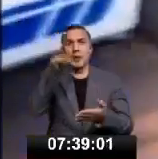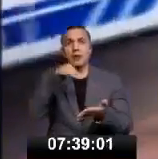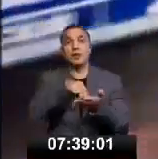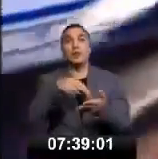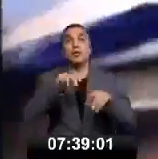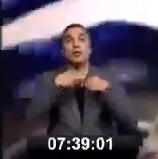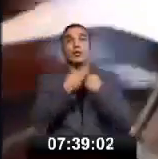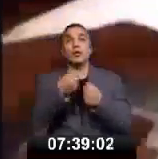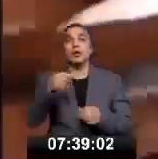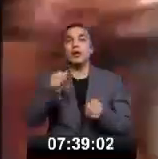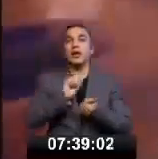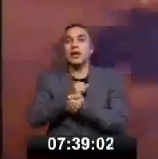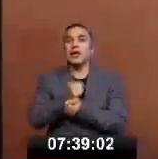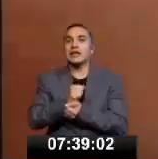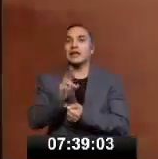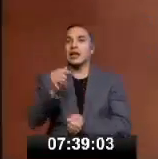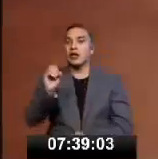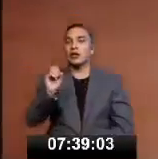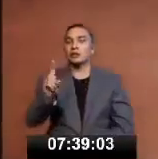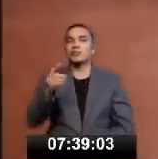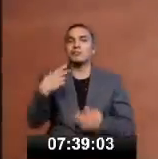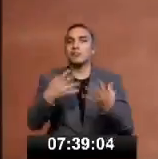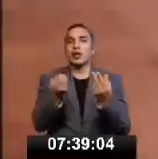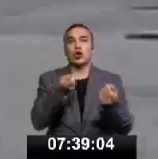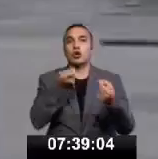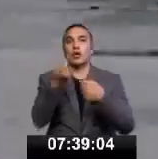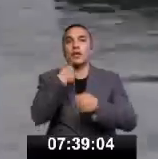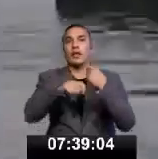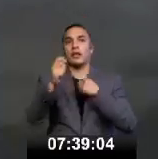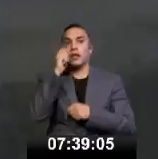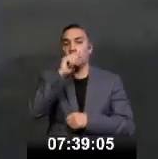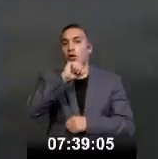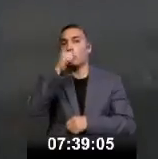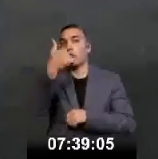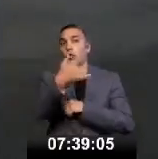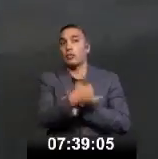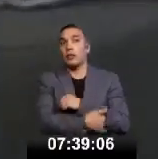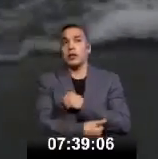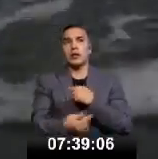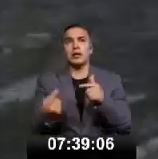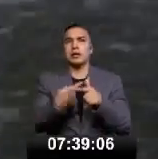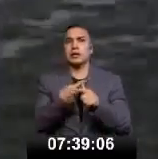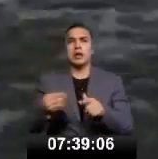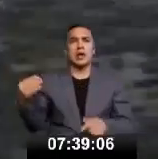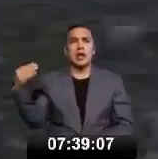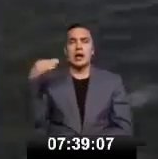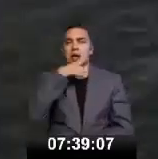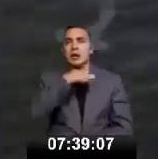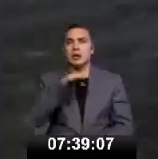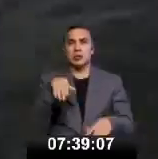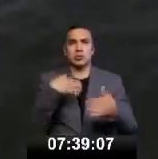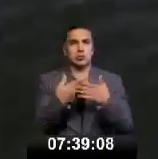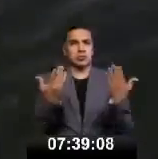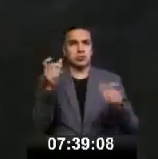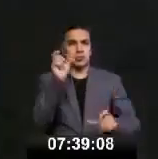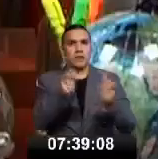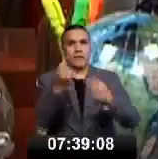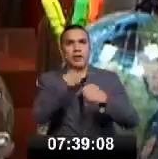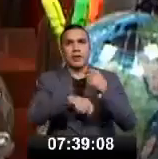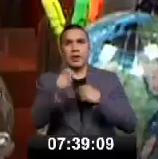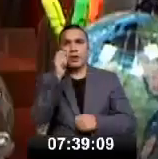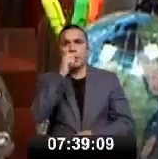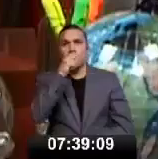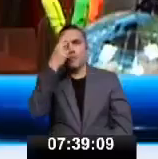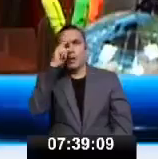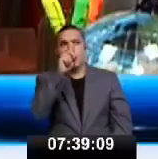banda de los queseros, disputándose el control del envío de drogas al exterior. Rápidamente llamaron la atención de narcos mexicanos.